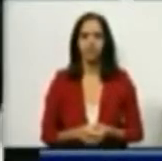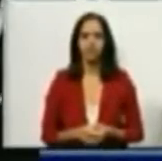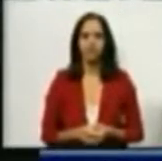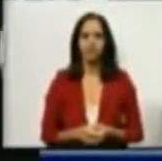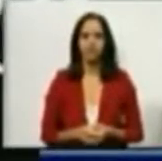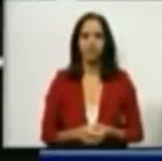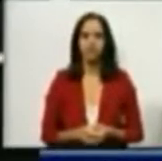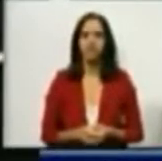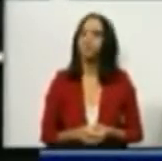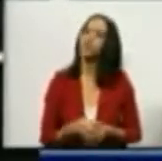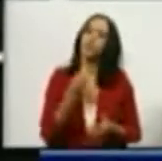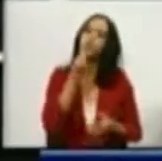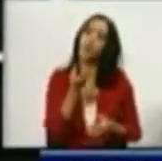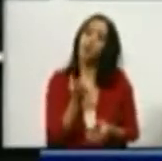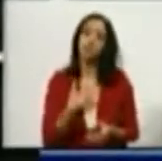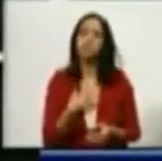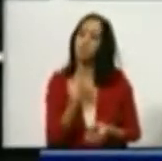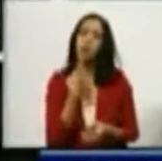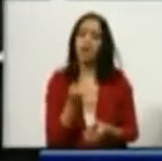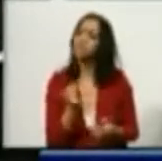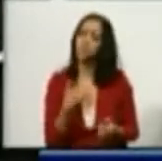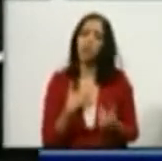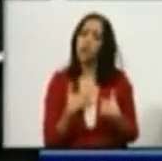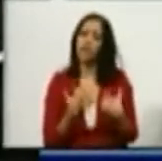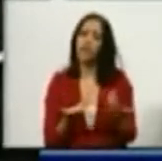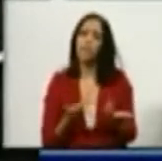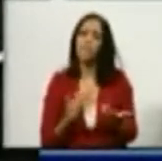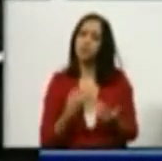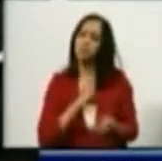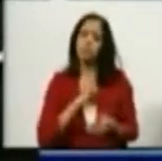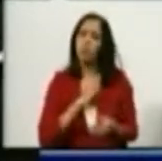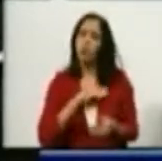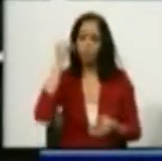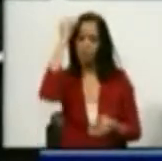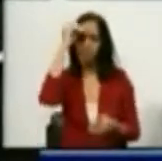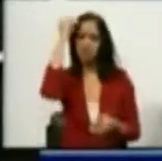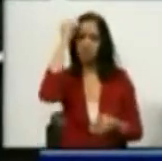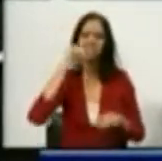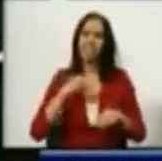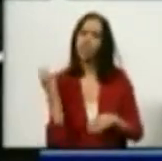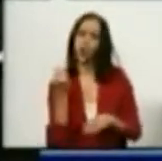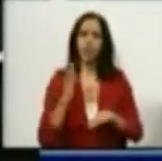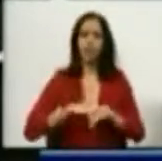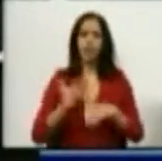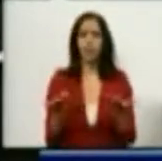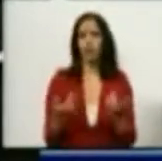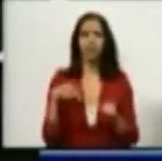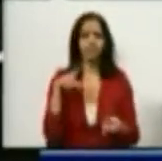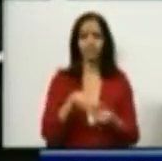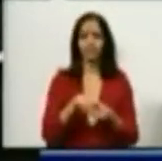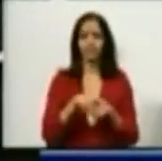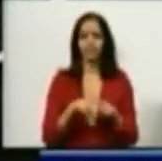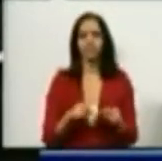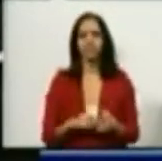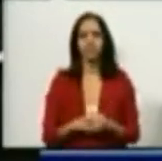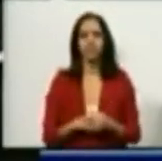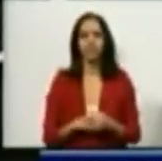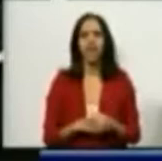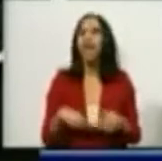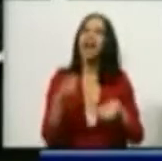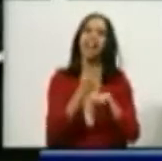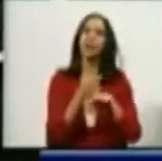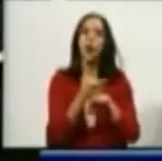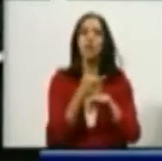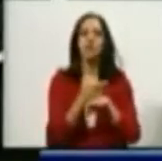Bueno yo les voy a decir lo que es mi particular impresión del Cómo y del Por qué de esta agresión al gobierno